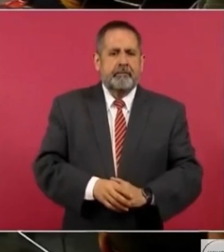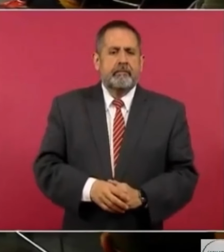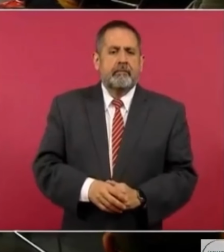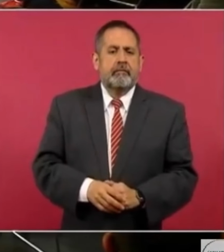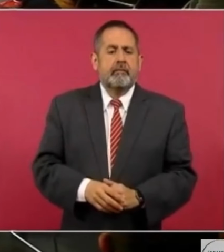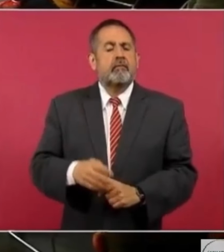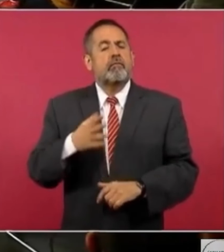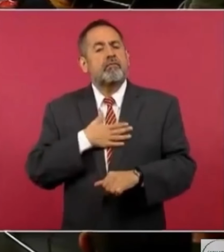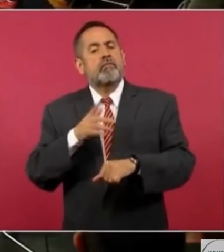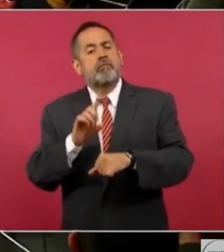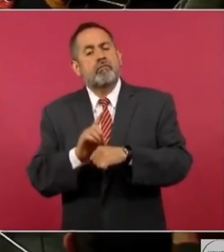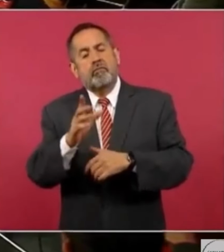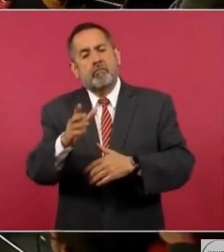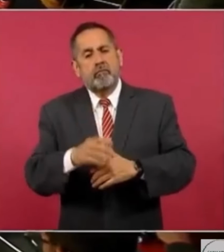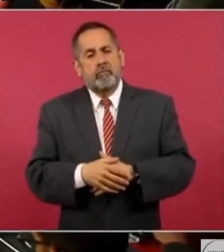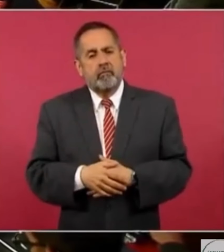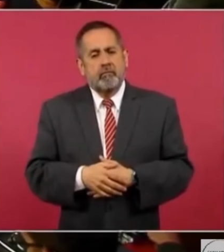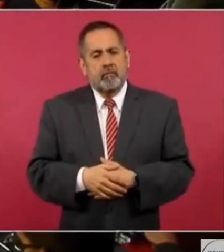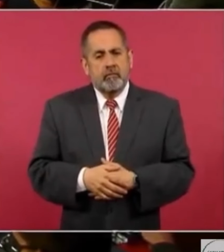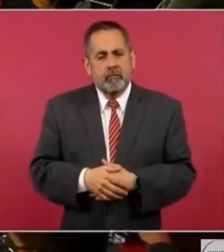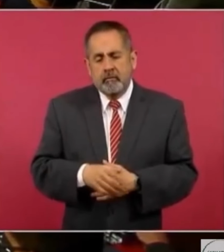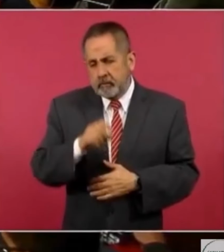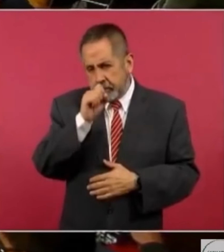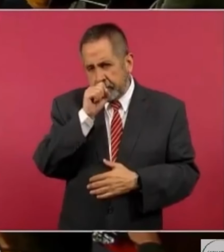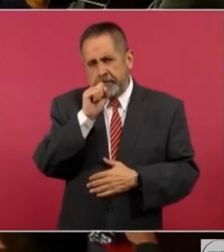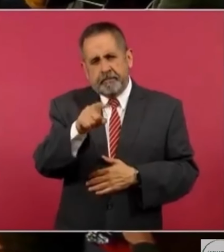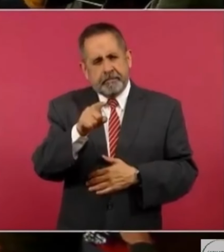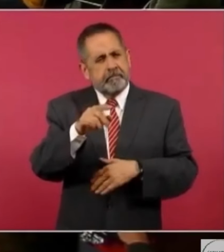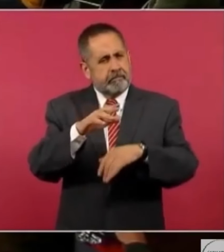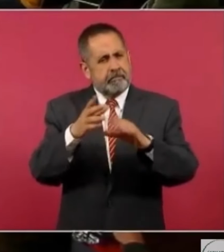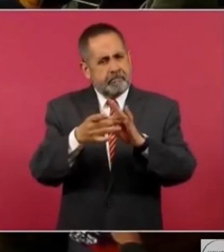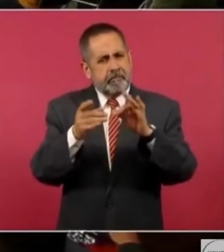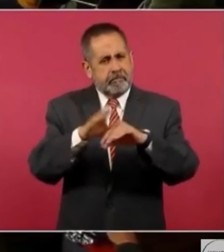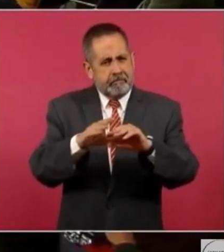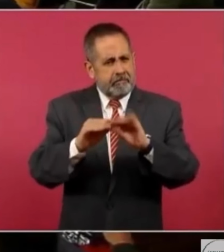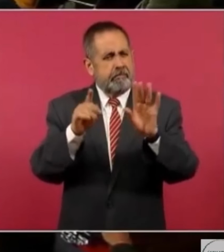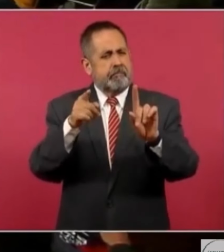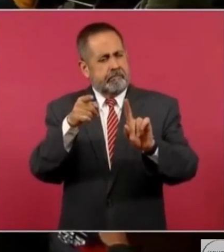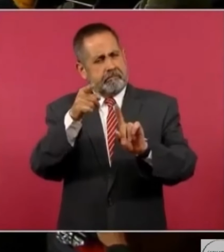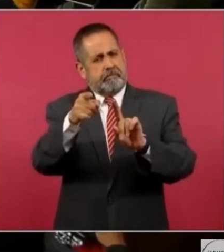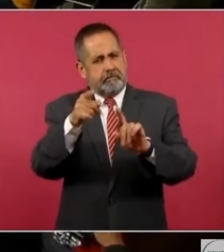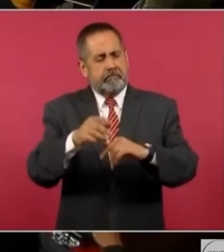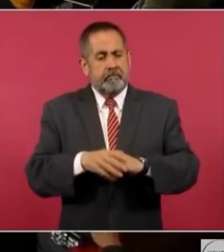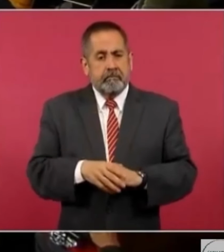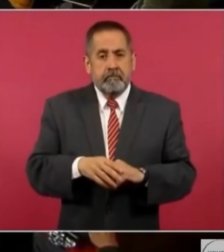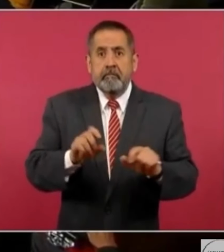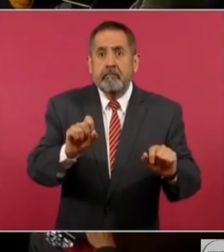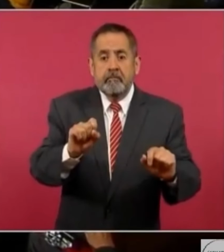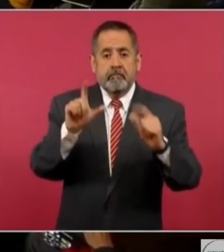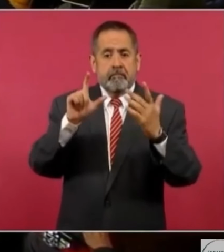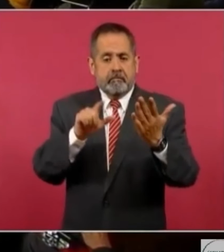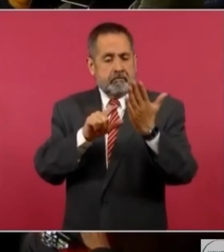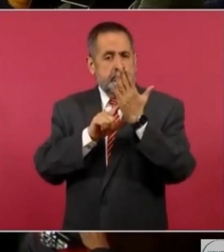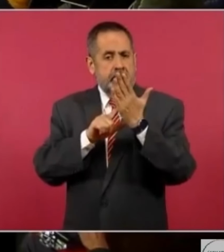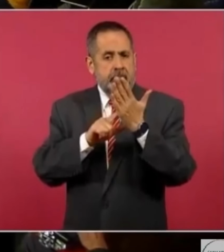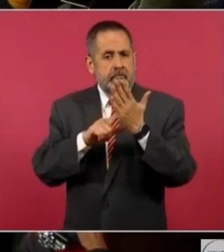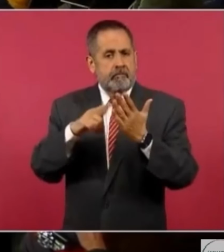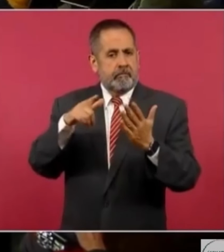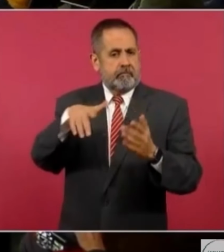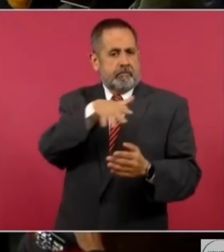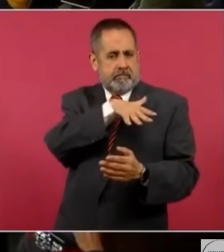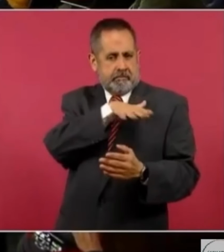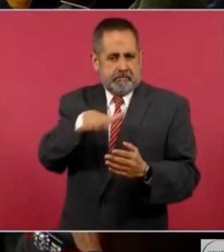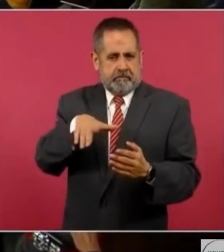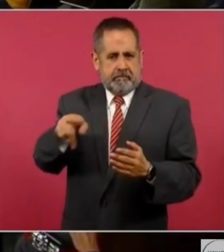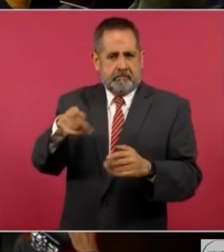Buenos días. Justamente quiero ahondar en eso porque aquí la lámina que presentó el general secretario